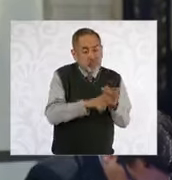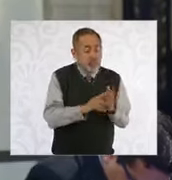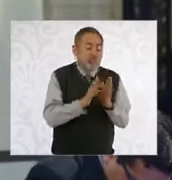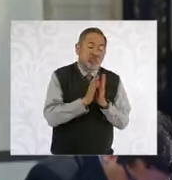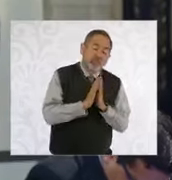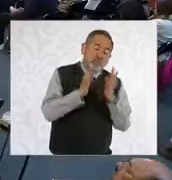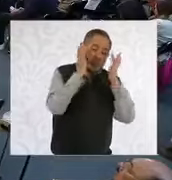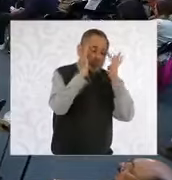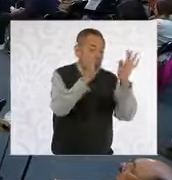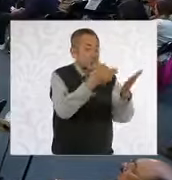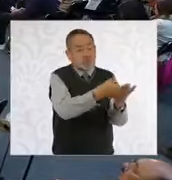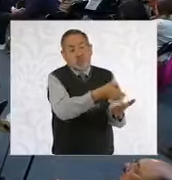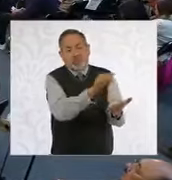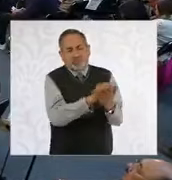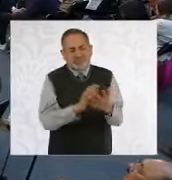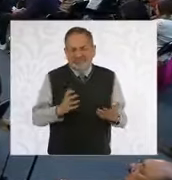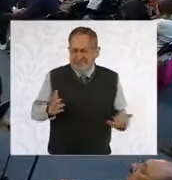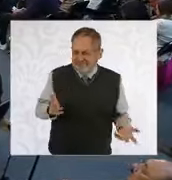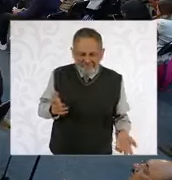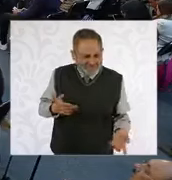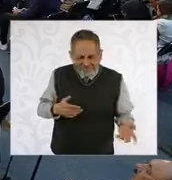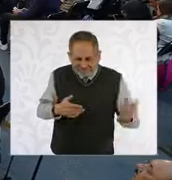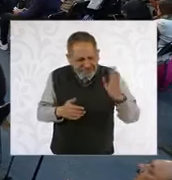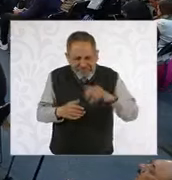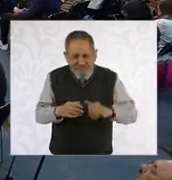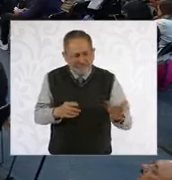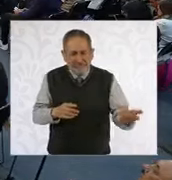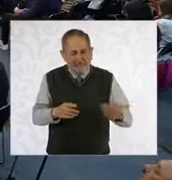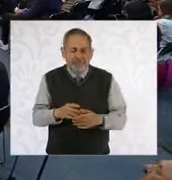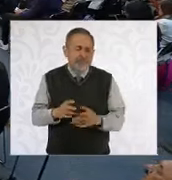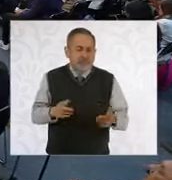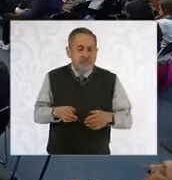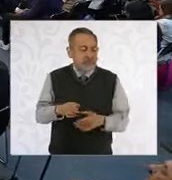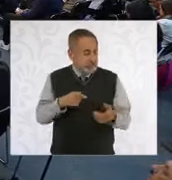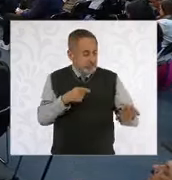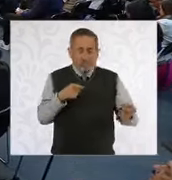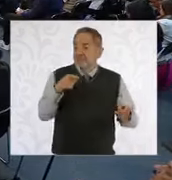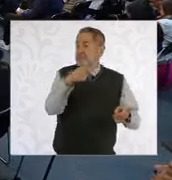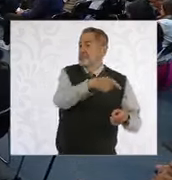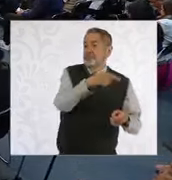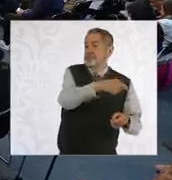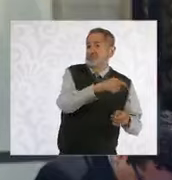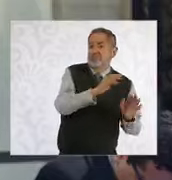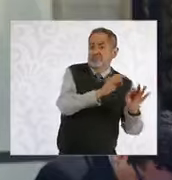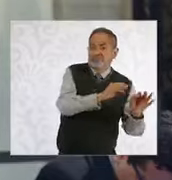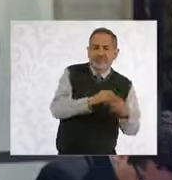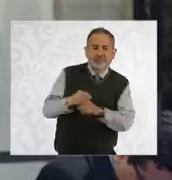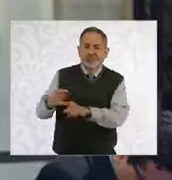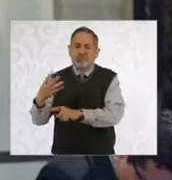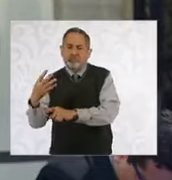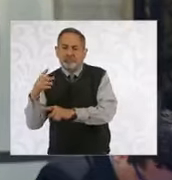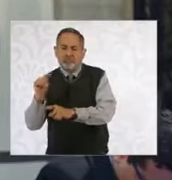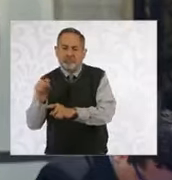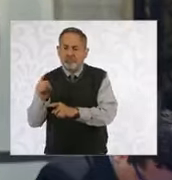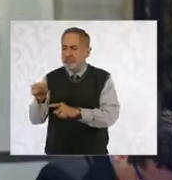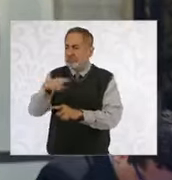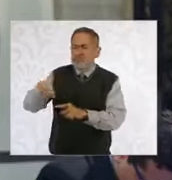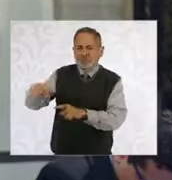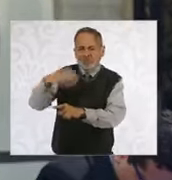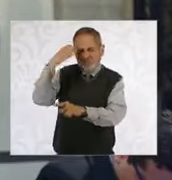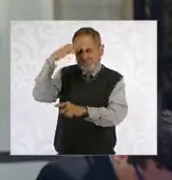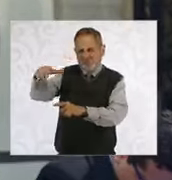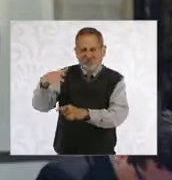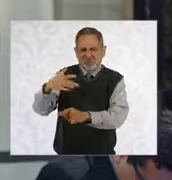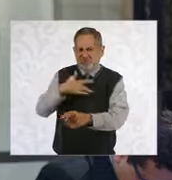mártires y en héroes. Esto coloca a la 4T y a quienes apoyan la reforma judicial como si fueran